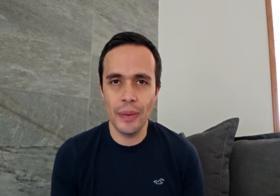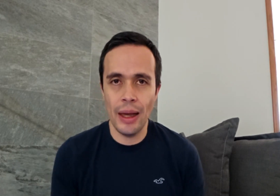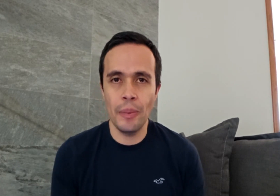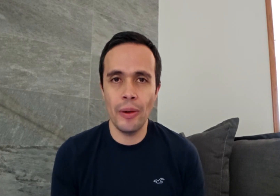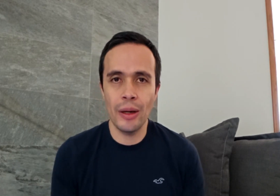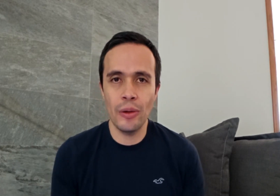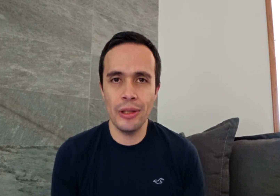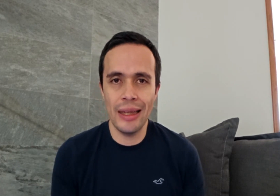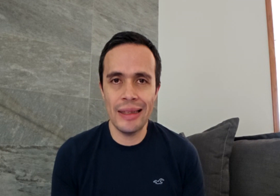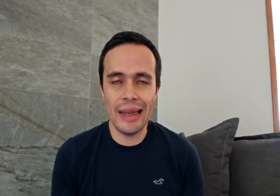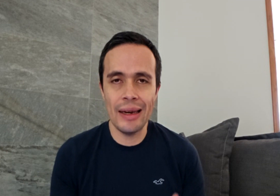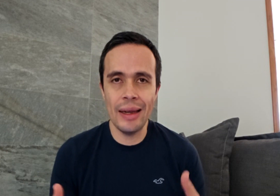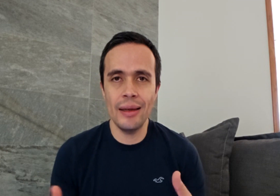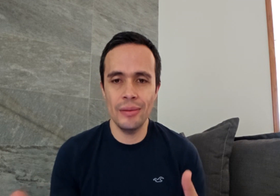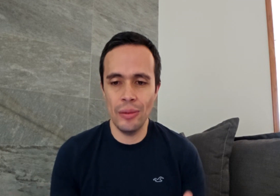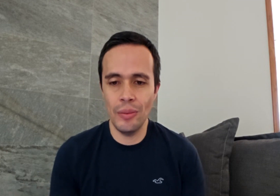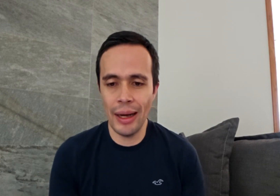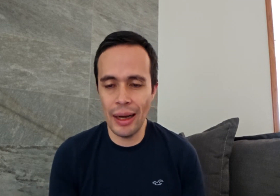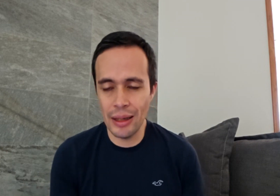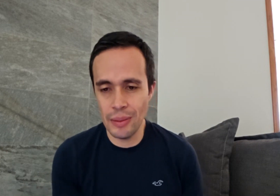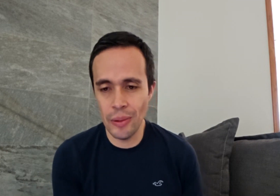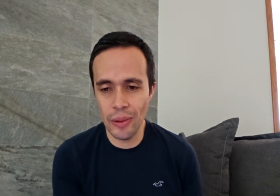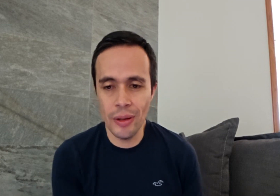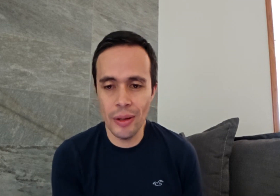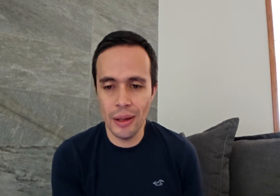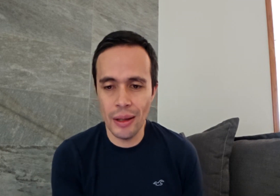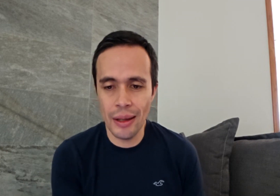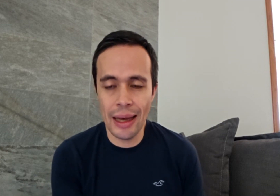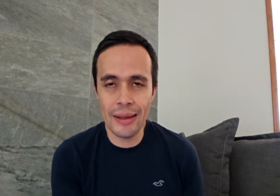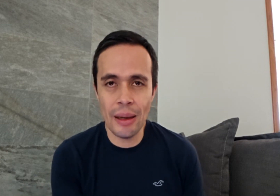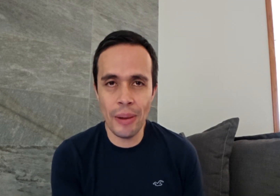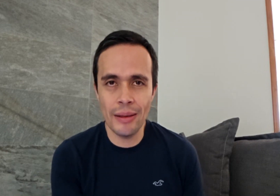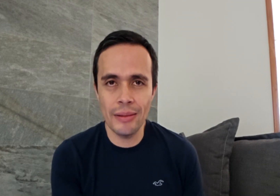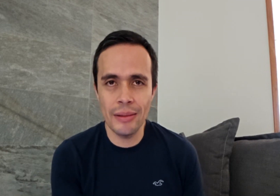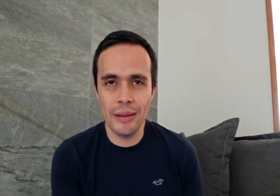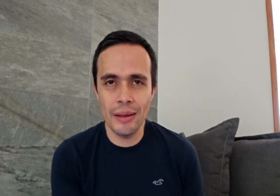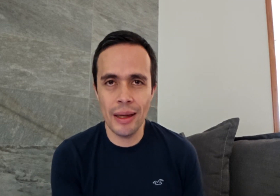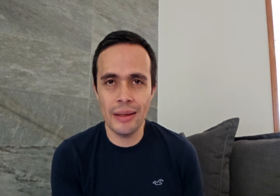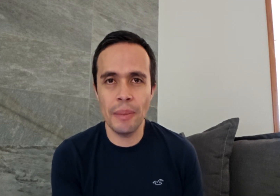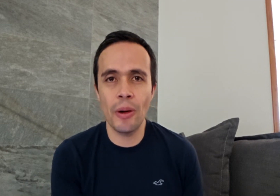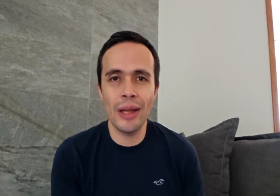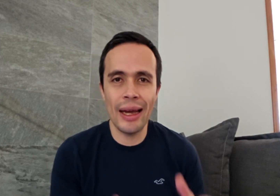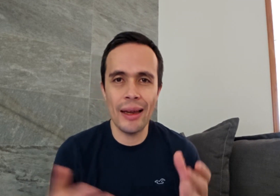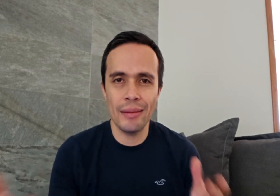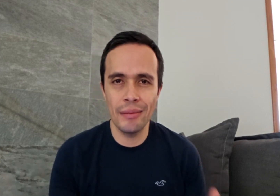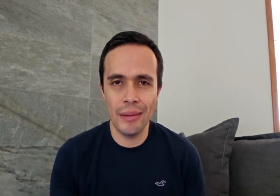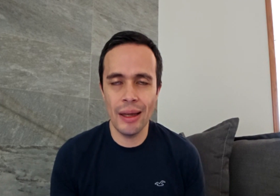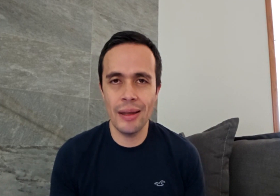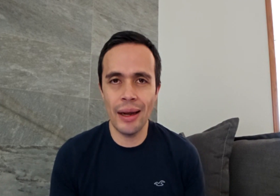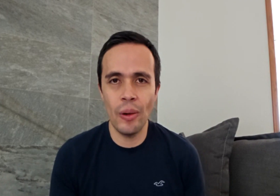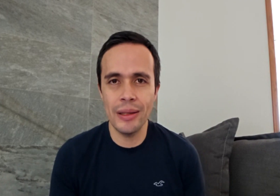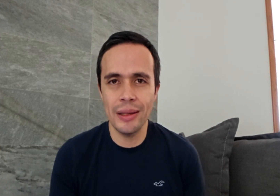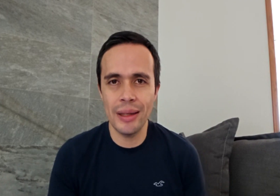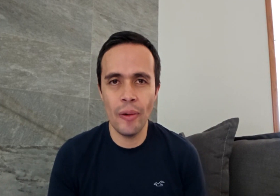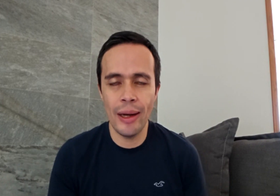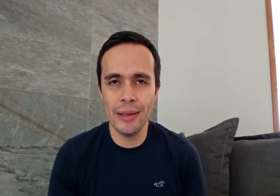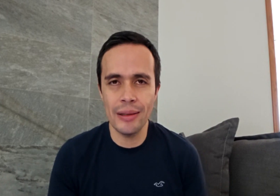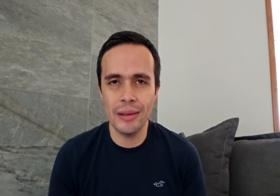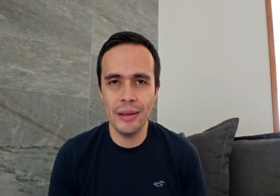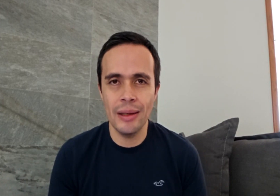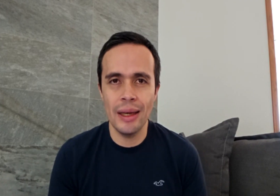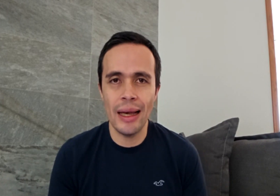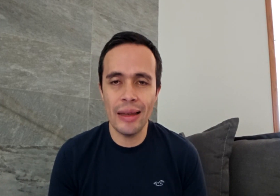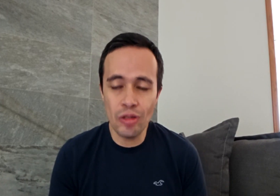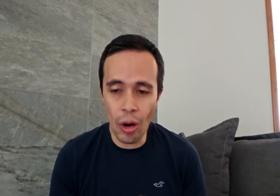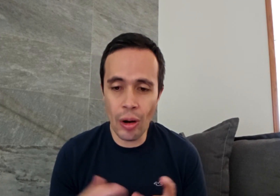entonces el Poder Judicial tiene un mecanismo que activa, que se protegen entre jueces y